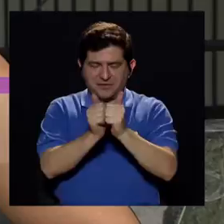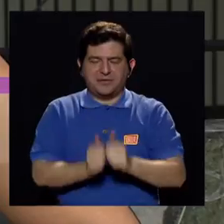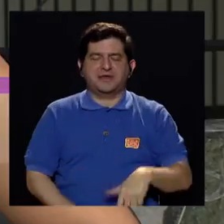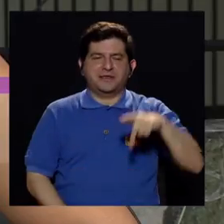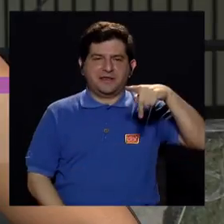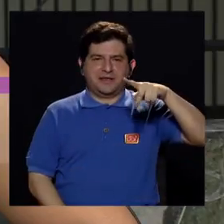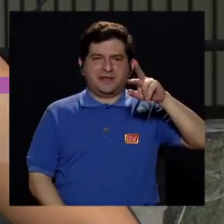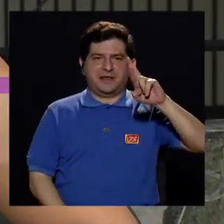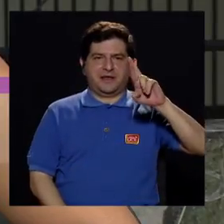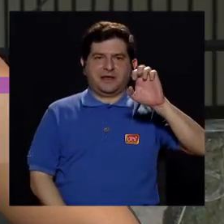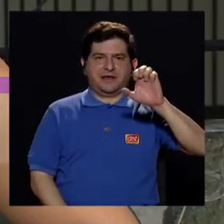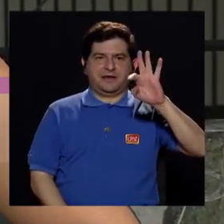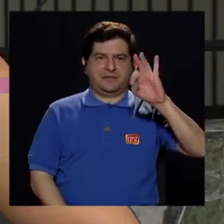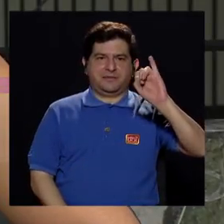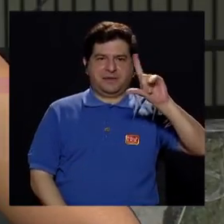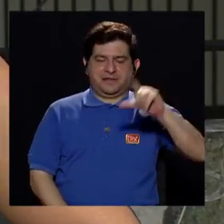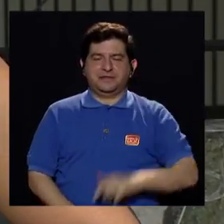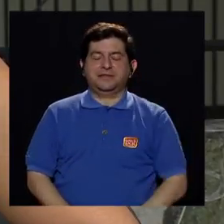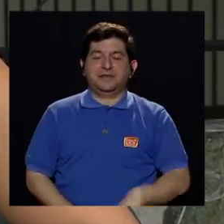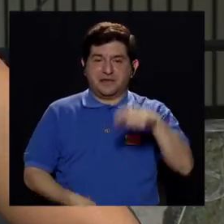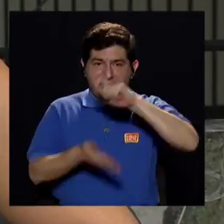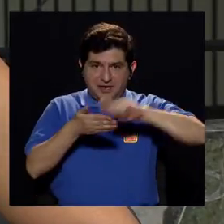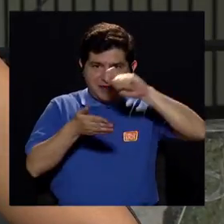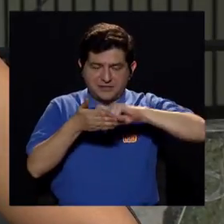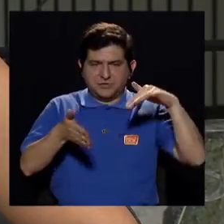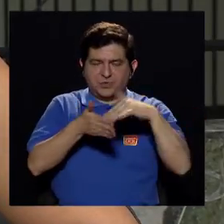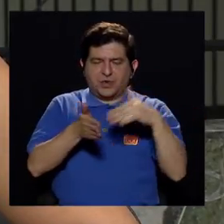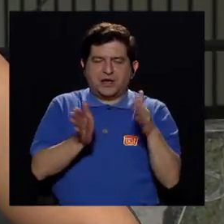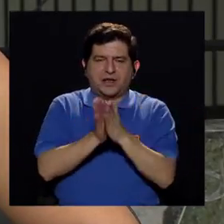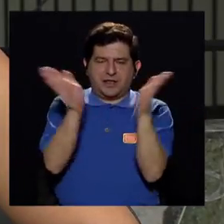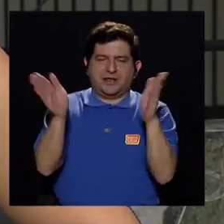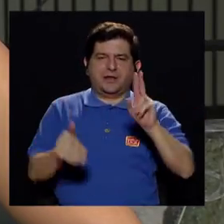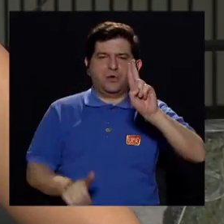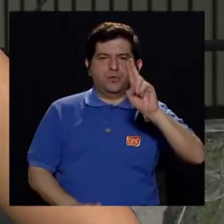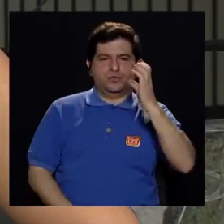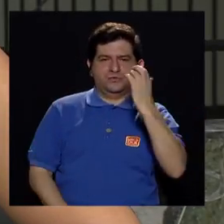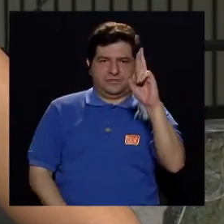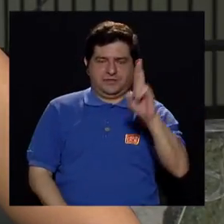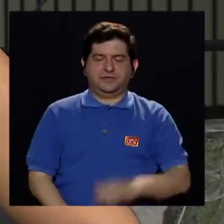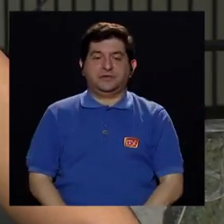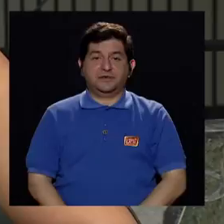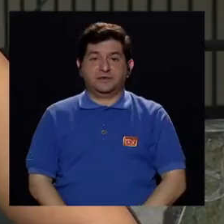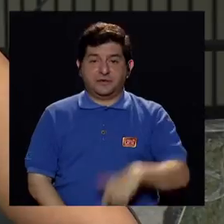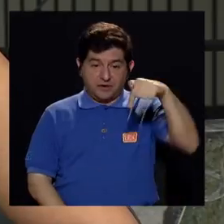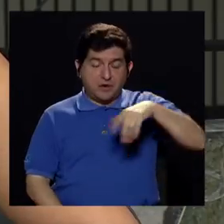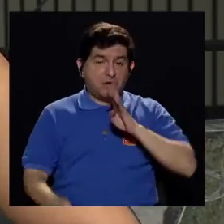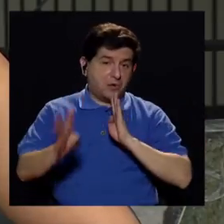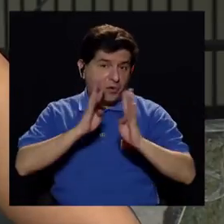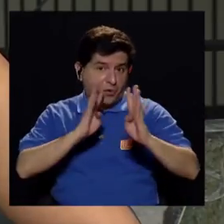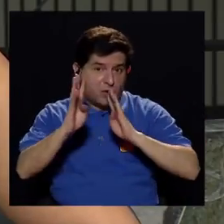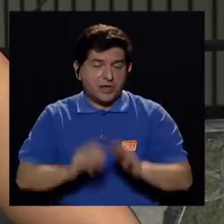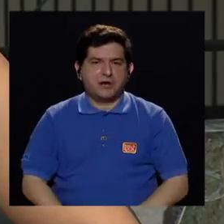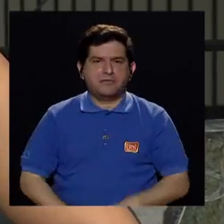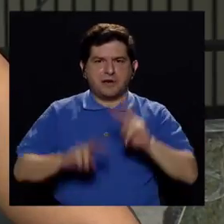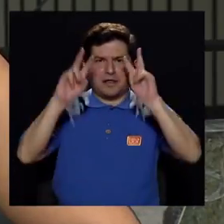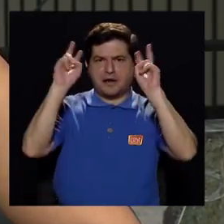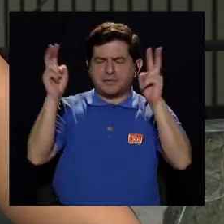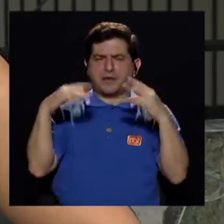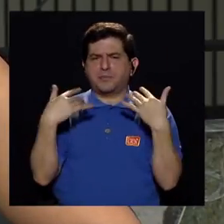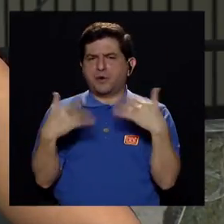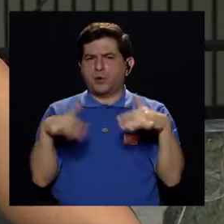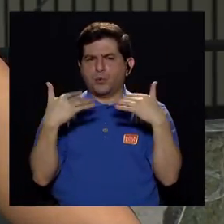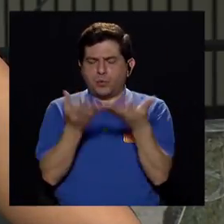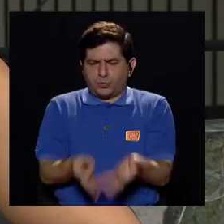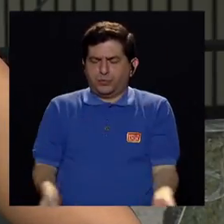Pretil de la Escuela de Estudios Generales, acá en la Universidad de Costa Rica. Y para hoy, para conversar acerca de un tema